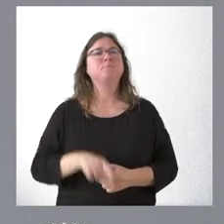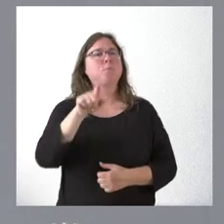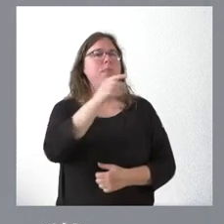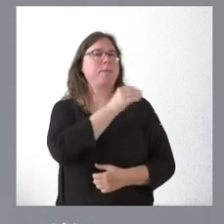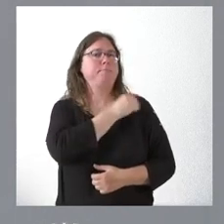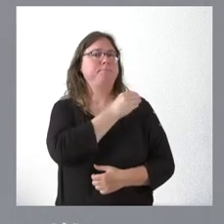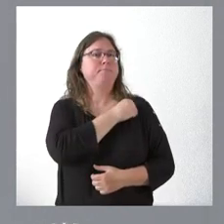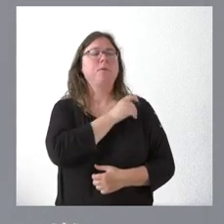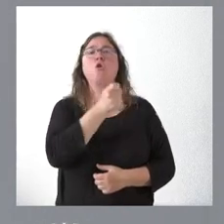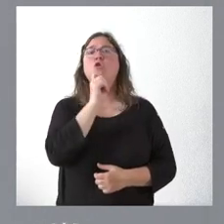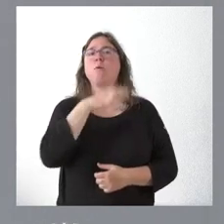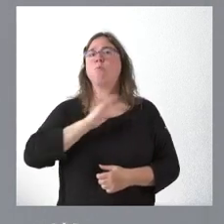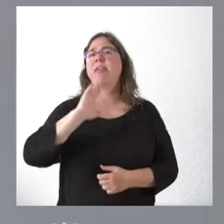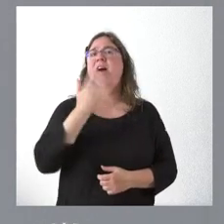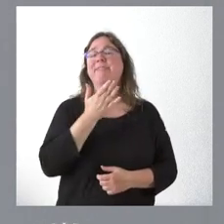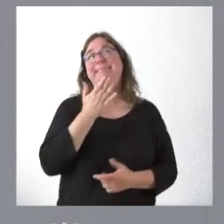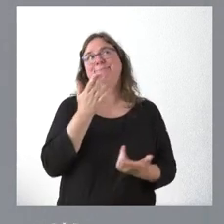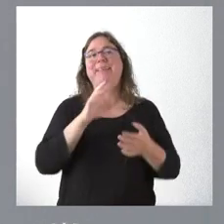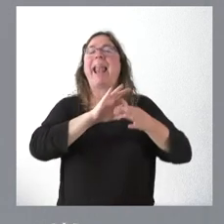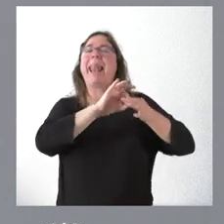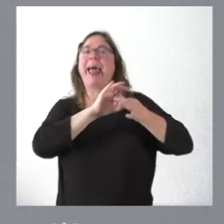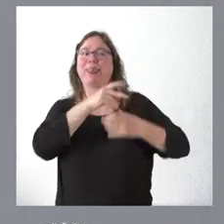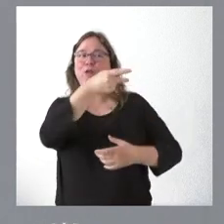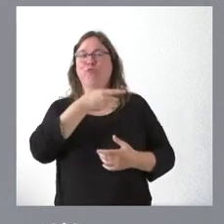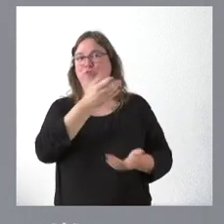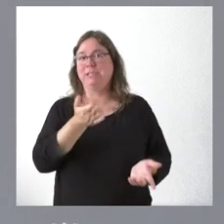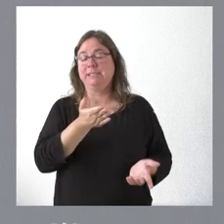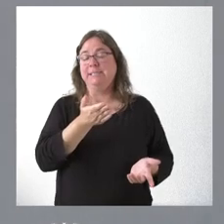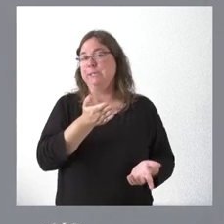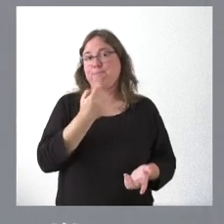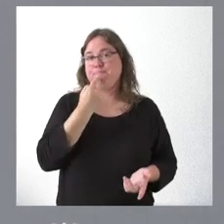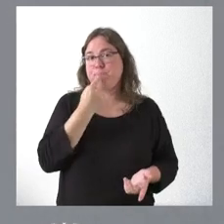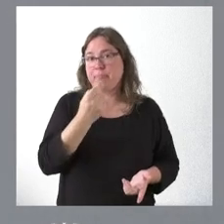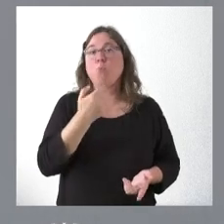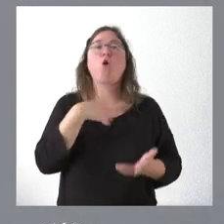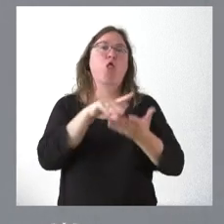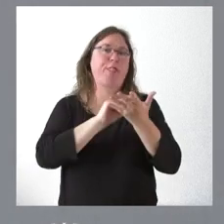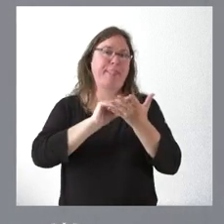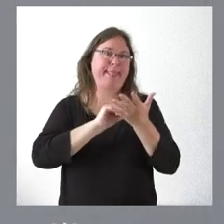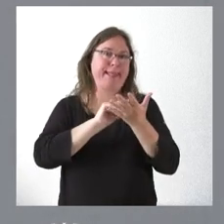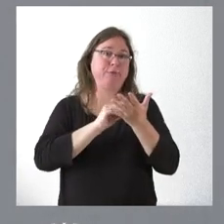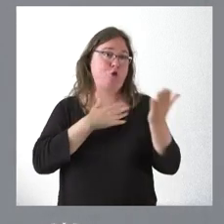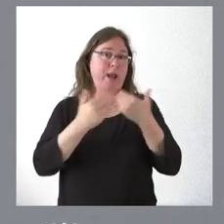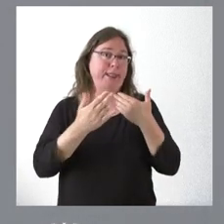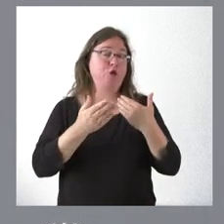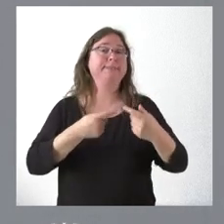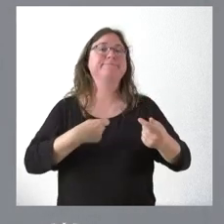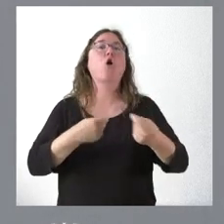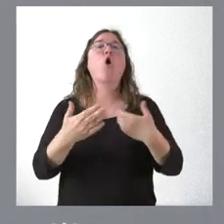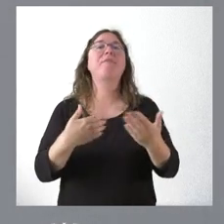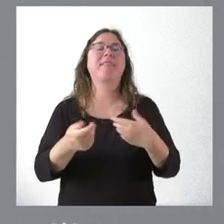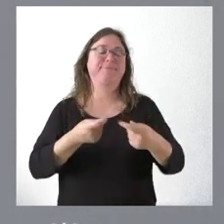en qué medida esto puede afectar a los lazos. Yo, sin valorar, pero sí les puedo ofrecer los datos de estas relaciones comerciales a las que usted